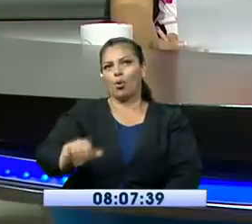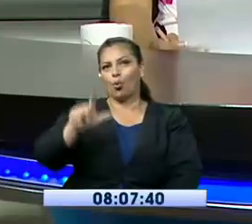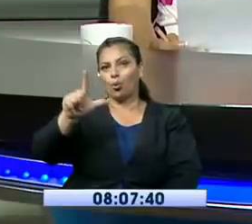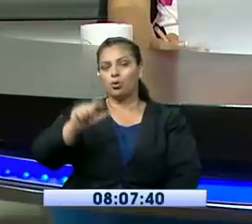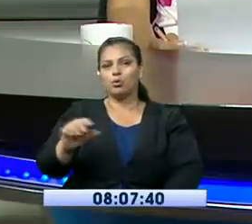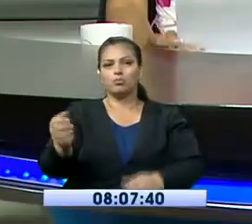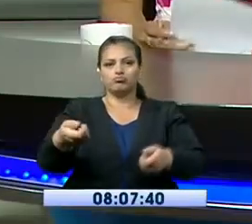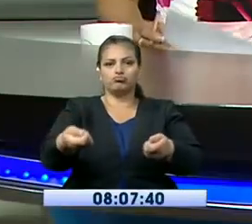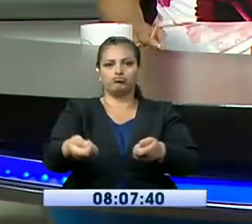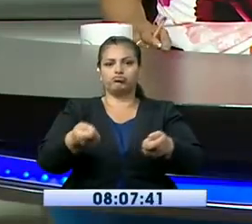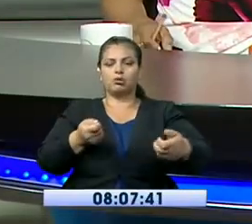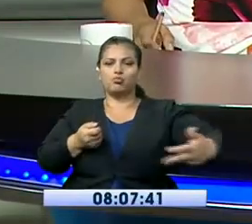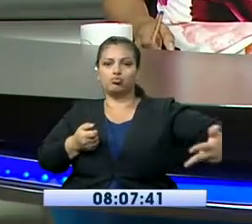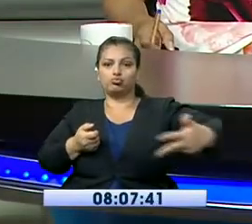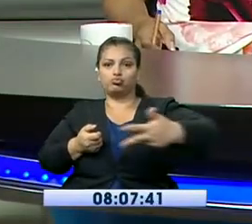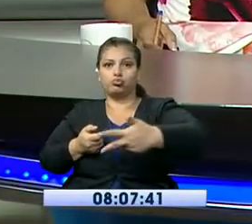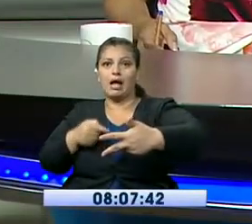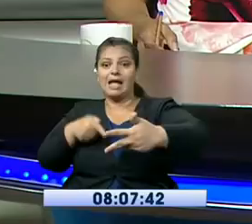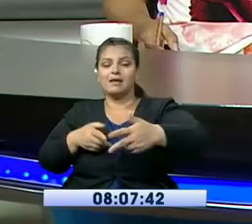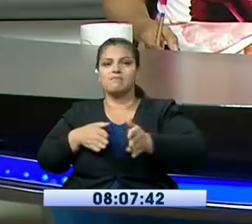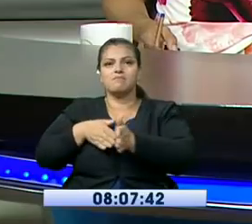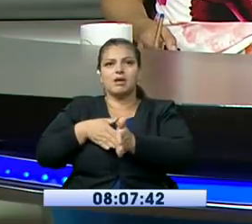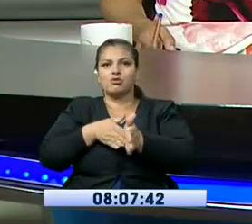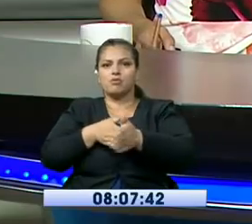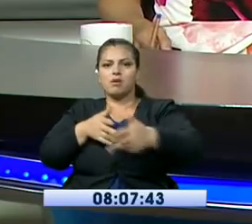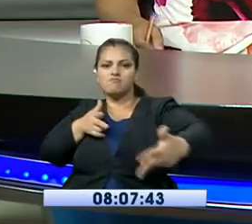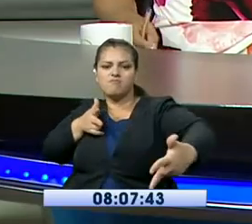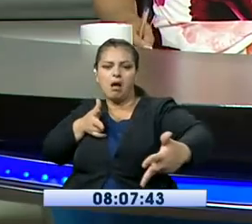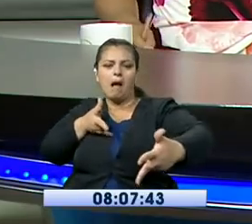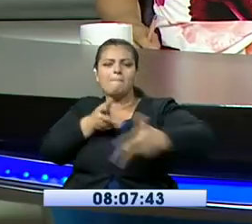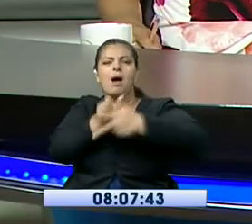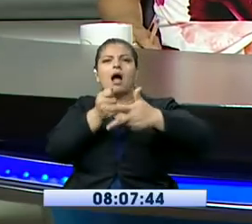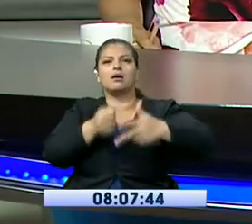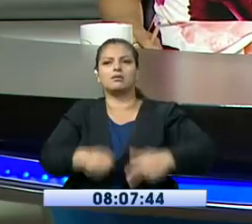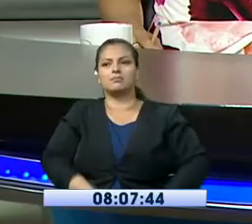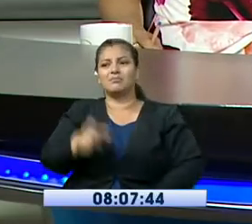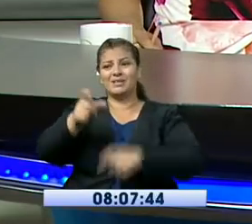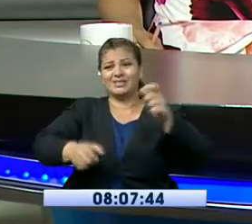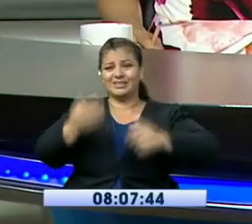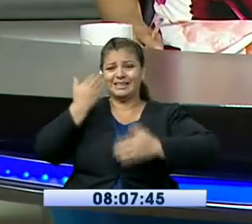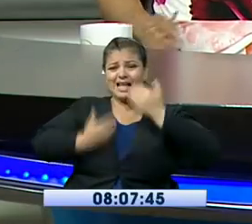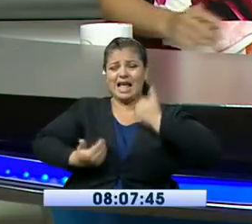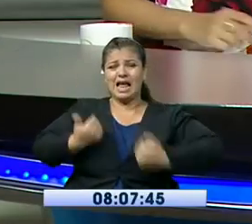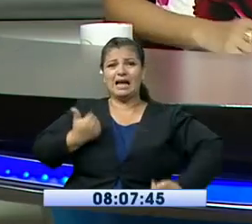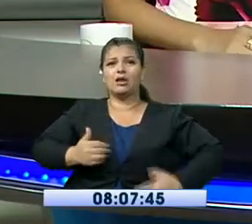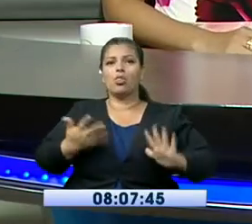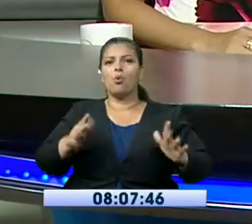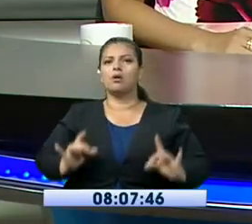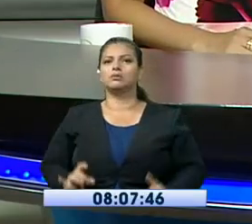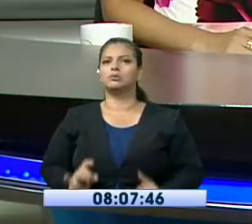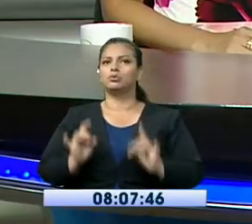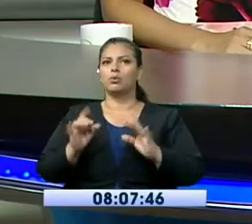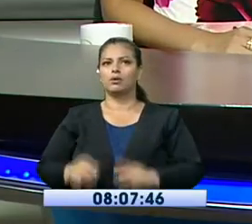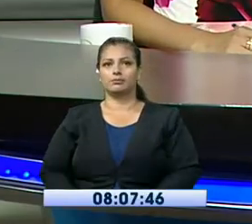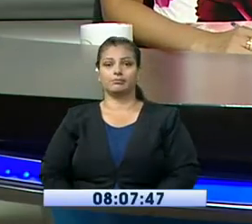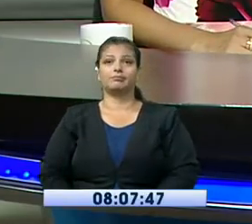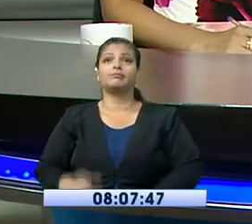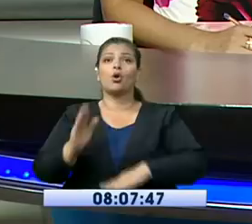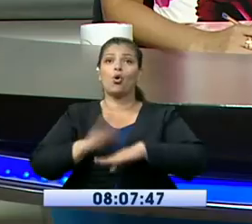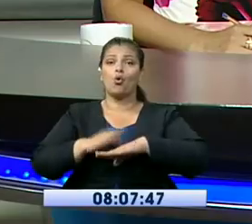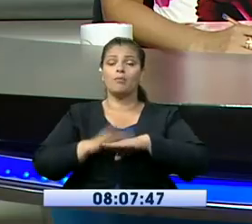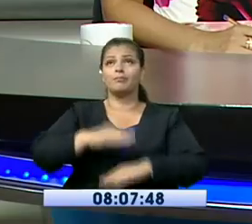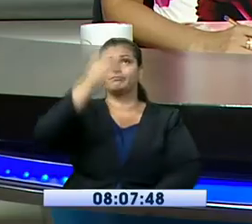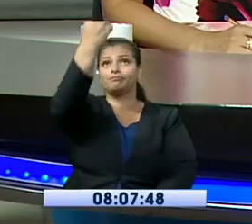de guayaquil afortunadamente no hubo heridos al parecer el irrespeto a las señales de tránsito se ve a la causa del choque agentes de la atm